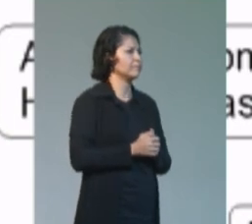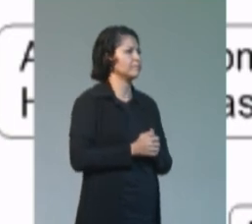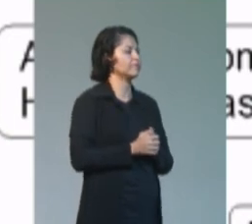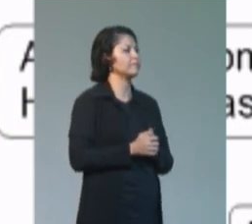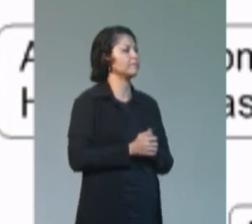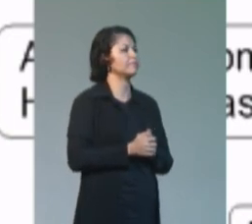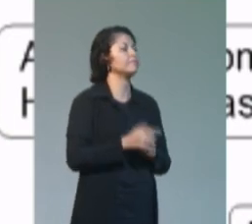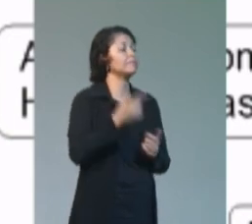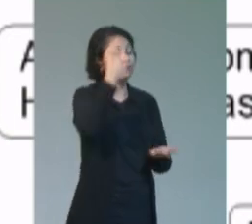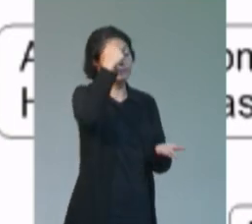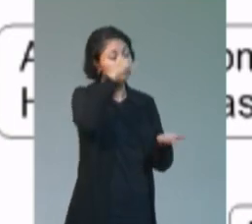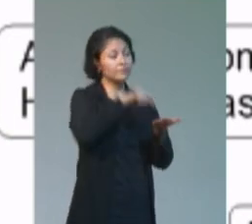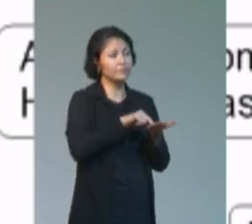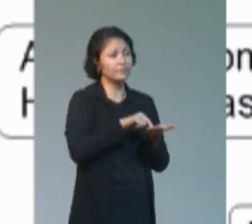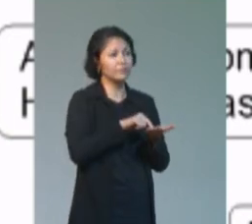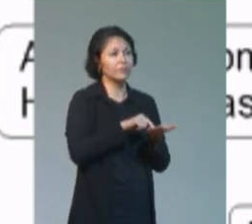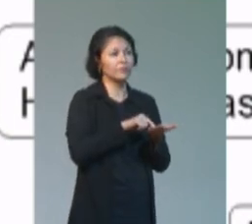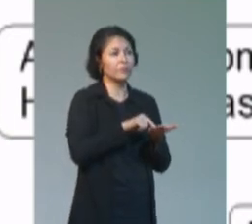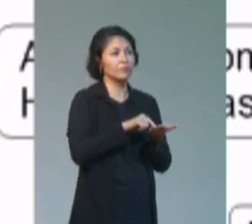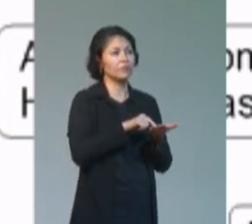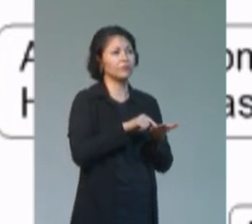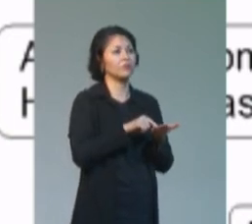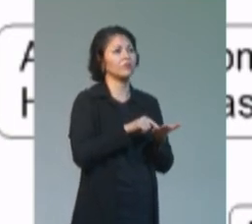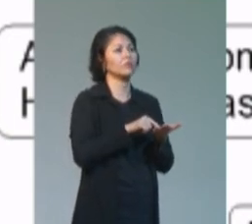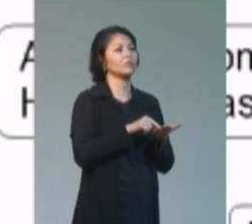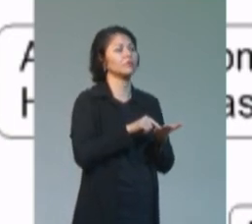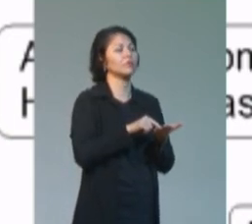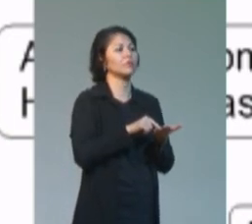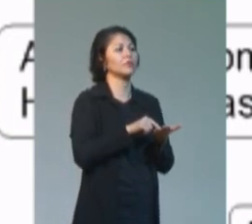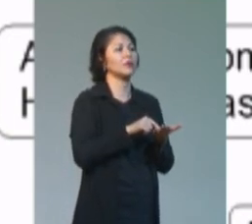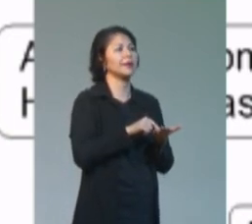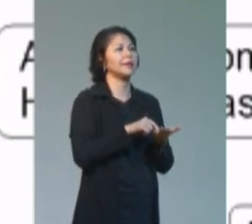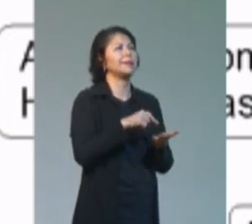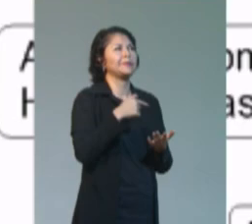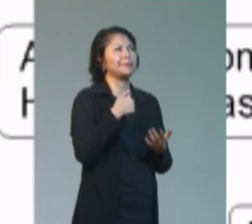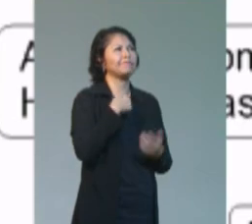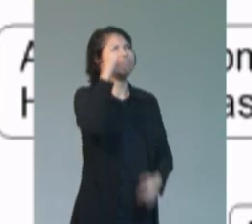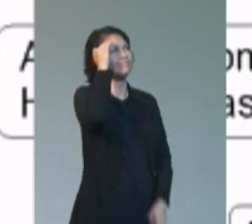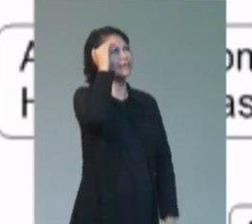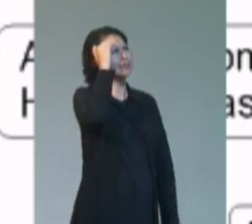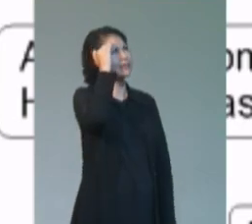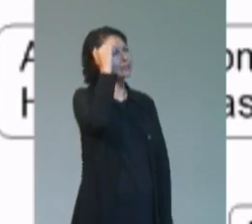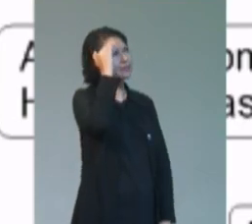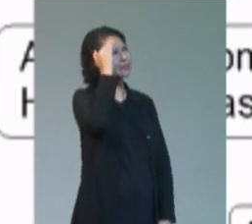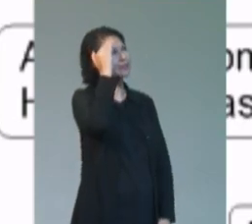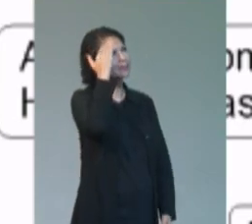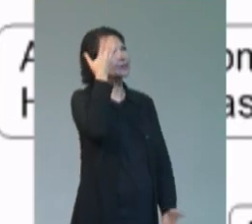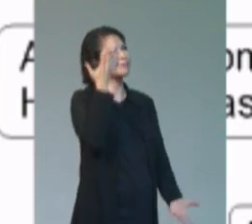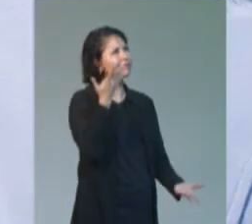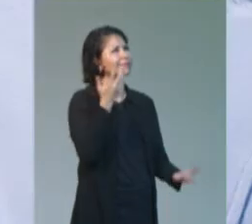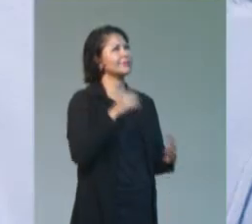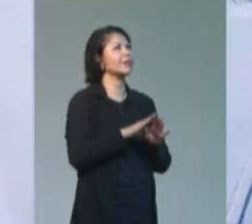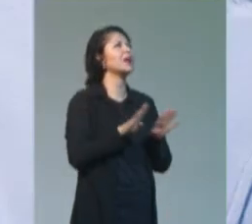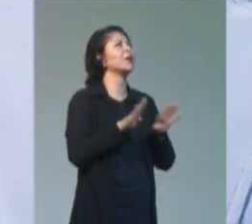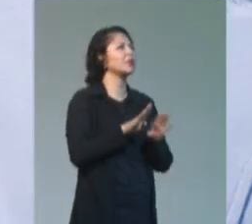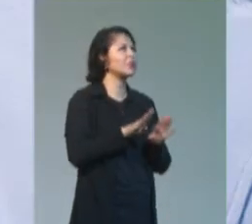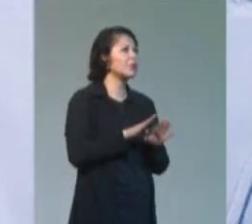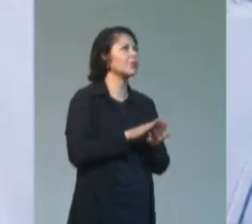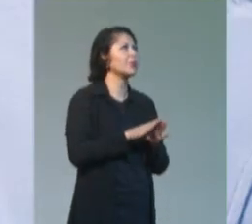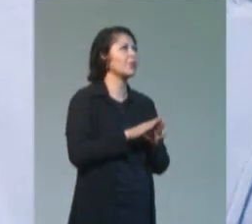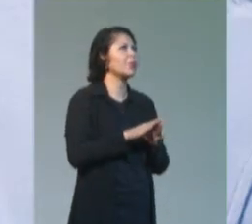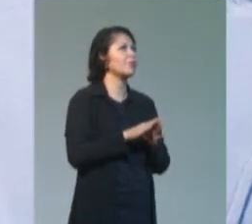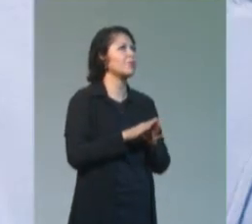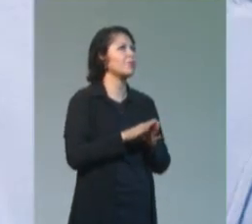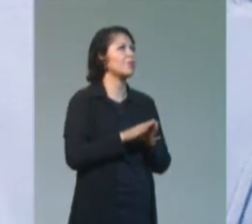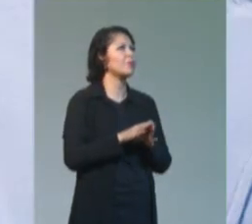pero yo creo que sería el momento de hacernos pues esa pregunta de bueno en qué principio se puede apoyar